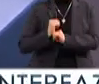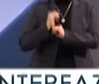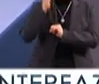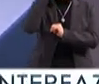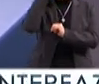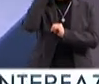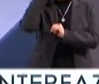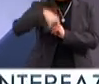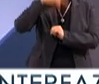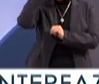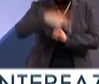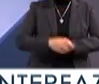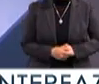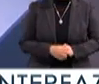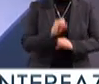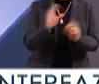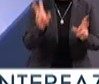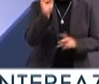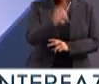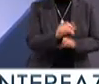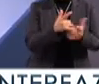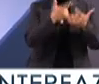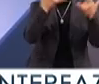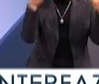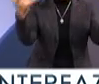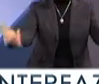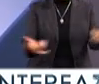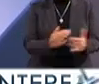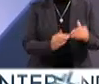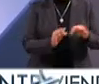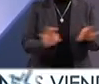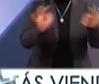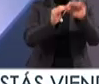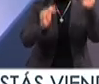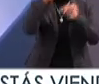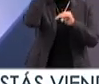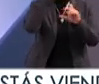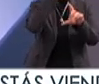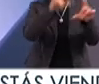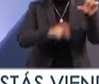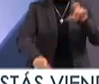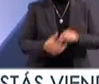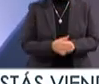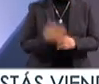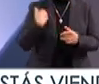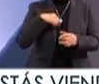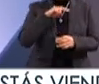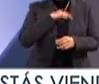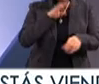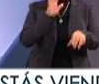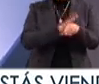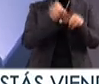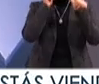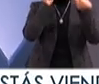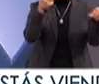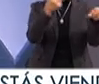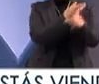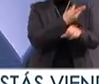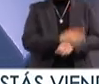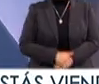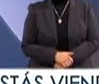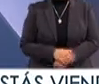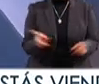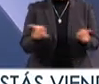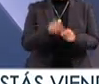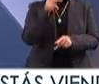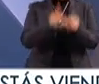poderes en México. Así es, un evento histórico y paradigmático para nuestro país, al cual estaremos muy atentos y receptivos.